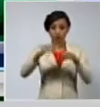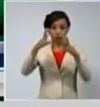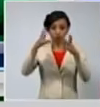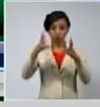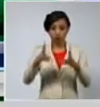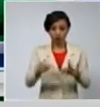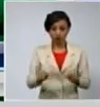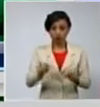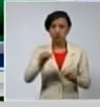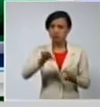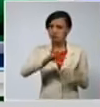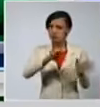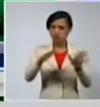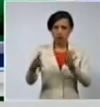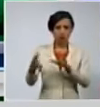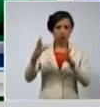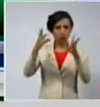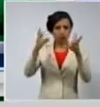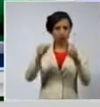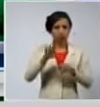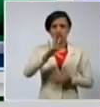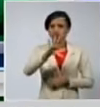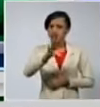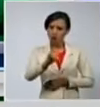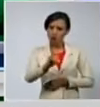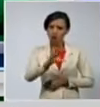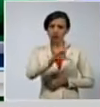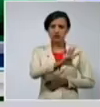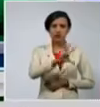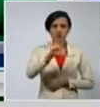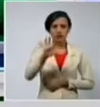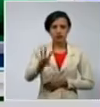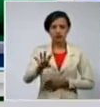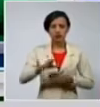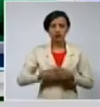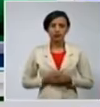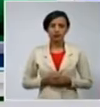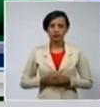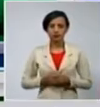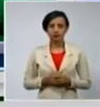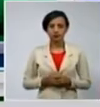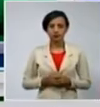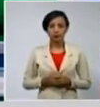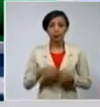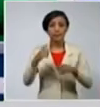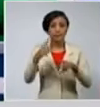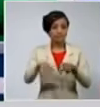oscilando 50, 55, aunque hay que recordar